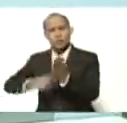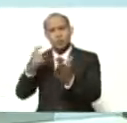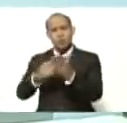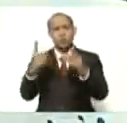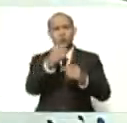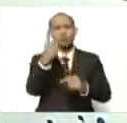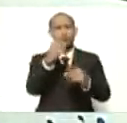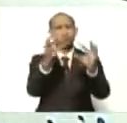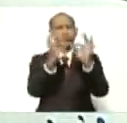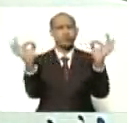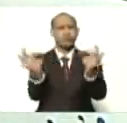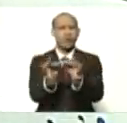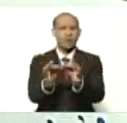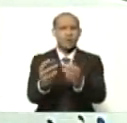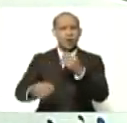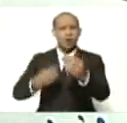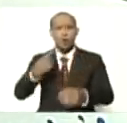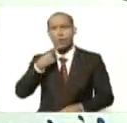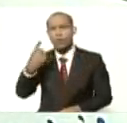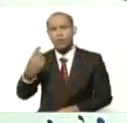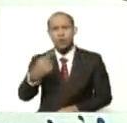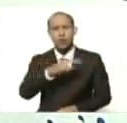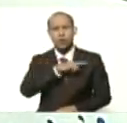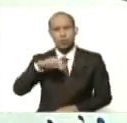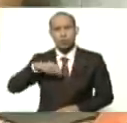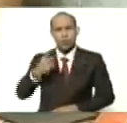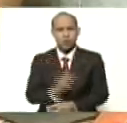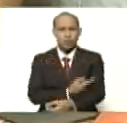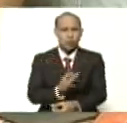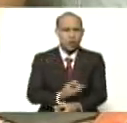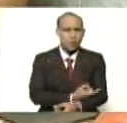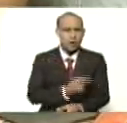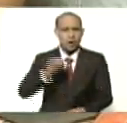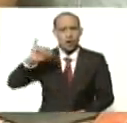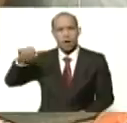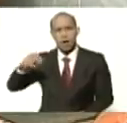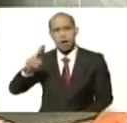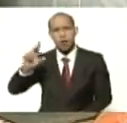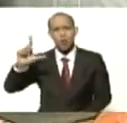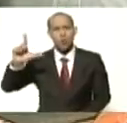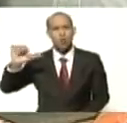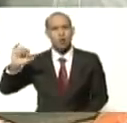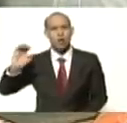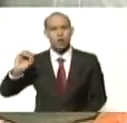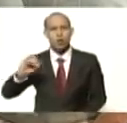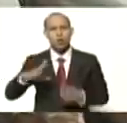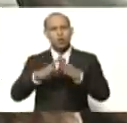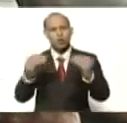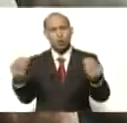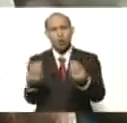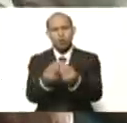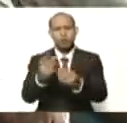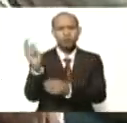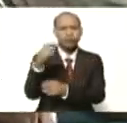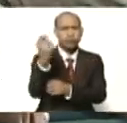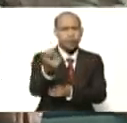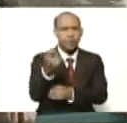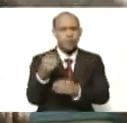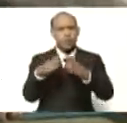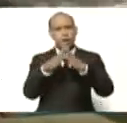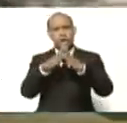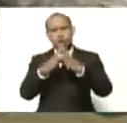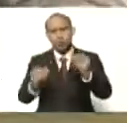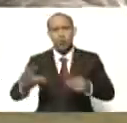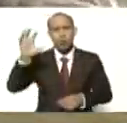así como lo dijo nuestro hermano julio moreno tenemos los compañeros pescadores artesanales de todo el